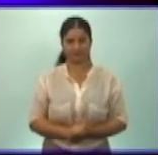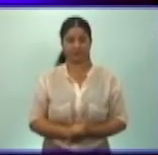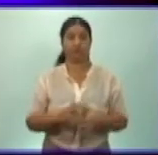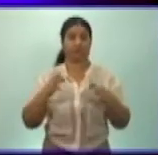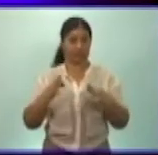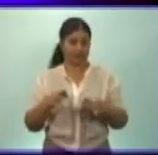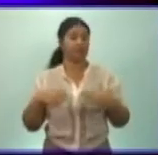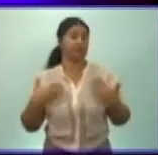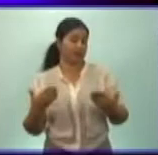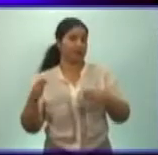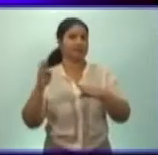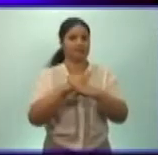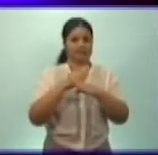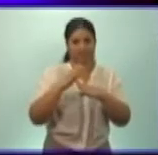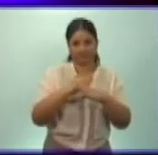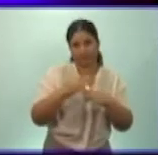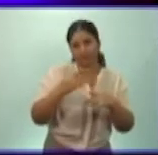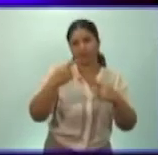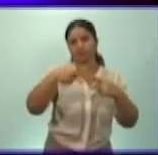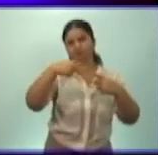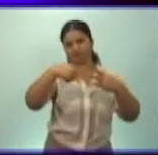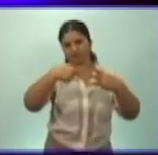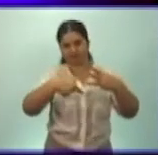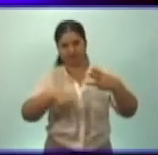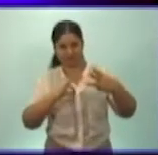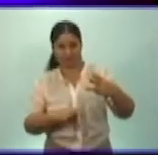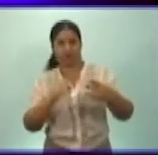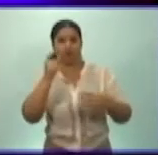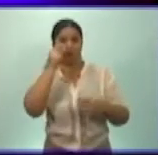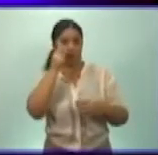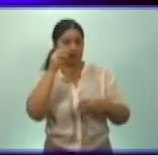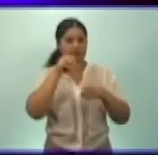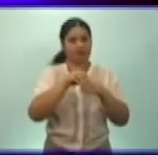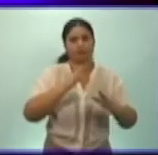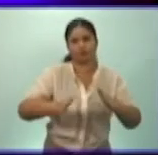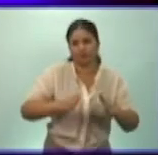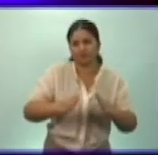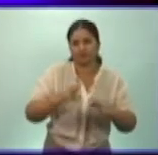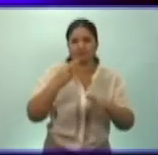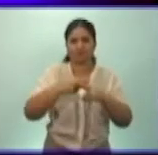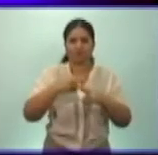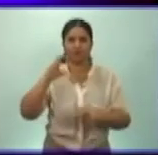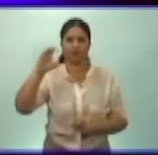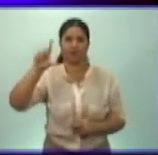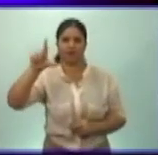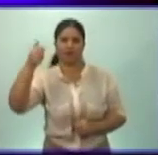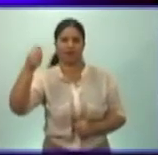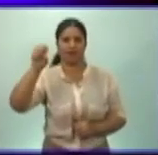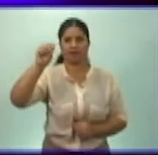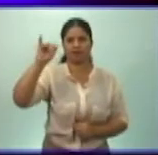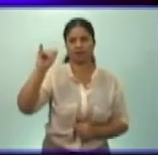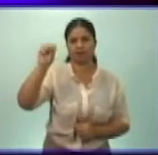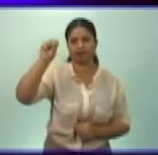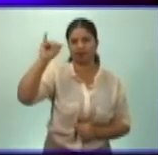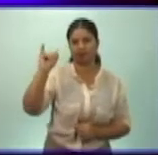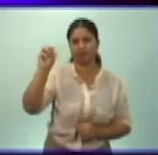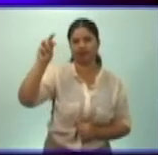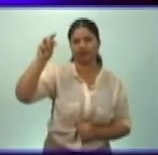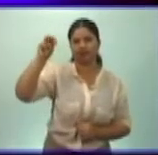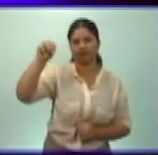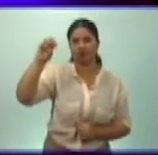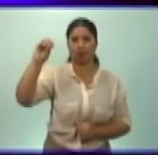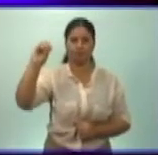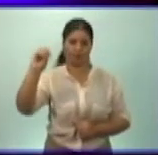¿Pero quién fue Molière? ¿Por qué resultaron tan polémicas las puestas en escena de sus obras?